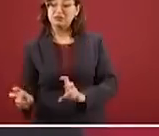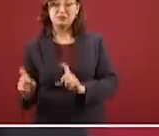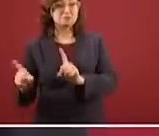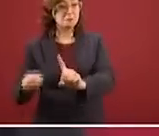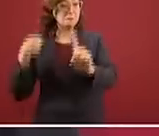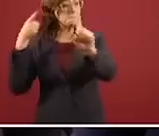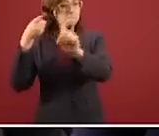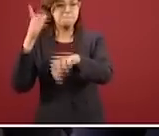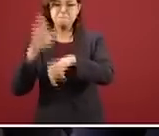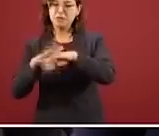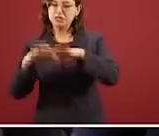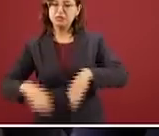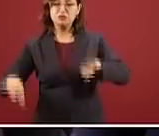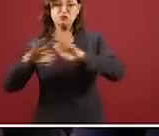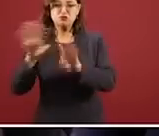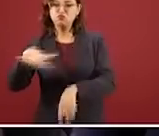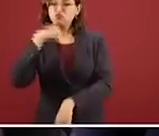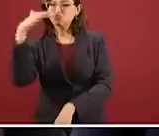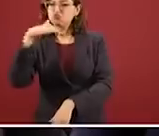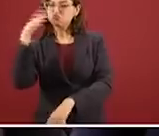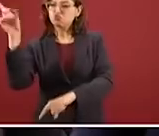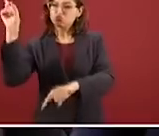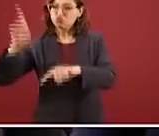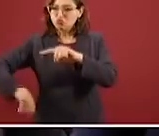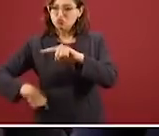acabar con la corrupción. Lo segundo,